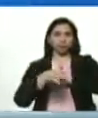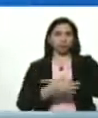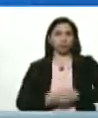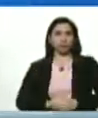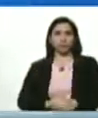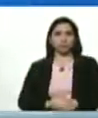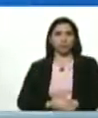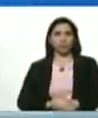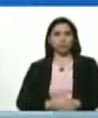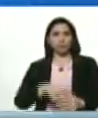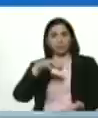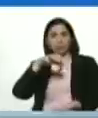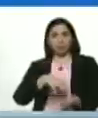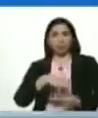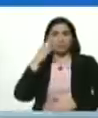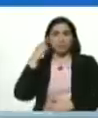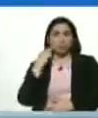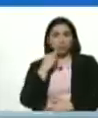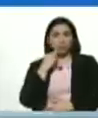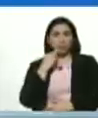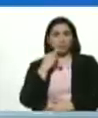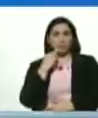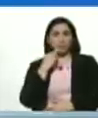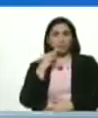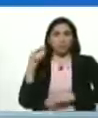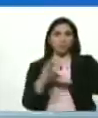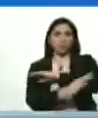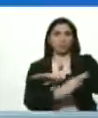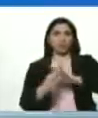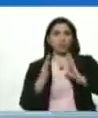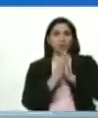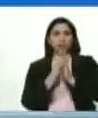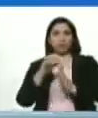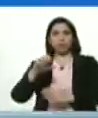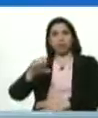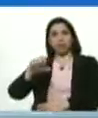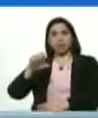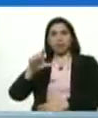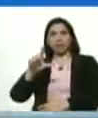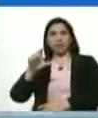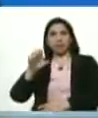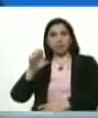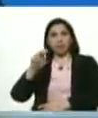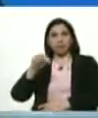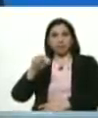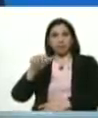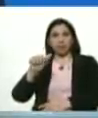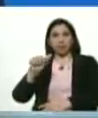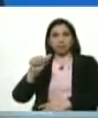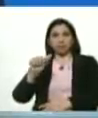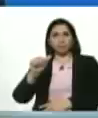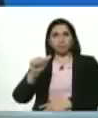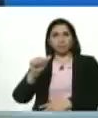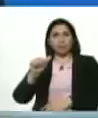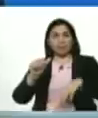y en el estado bolívar en la frontera de santa elena de uairén zulia